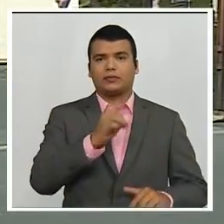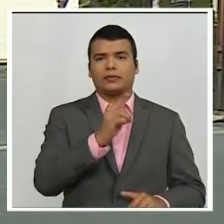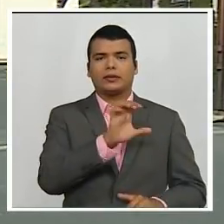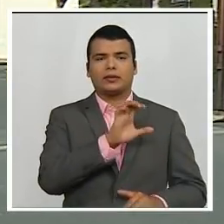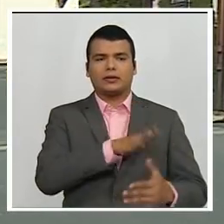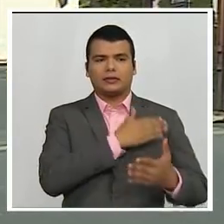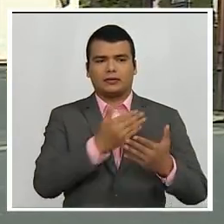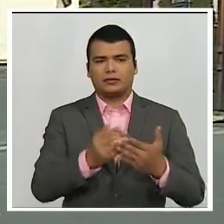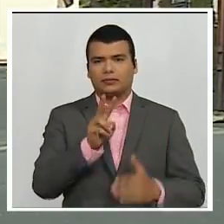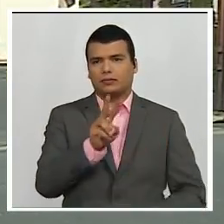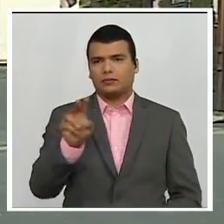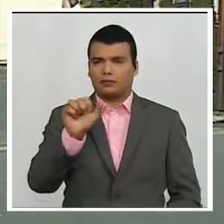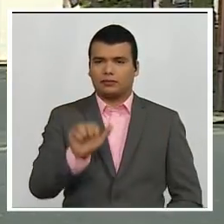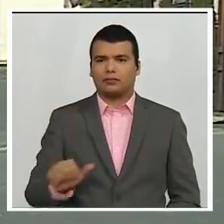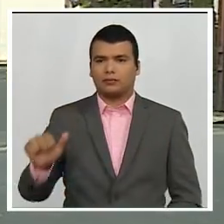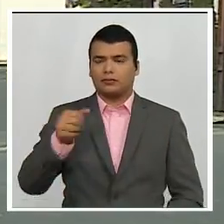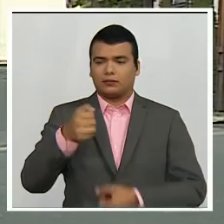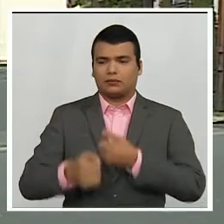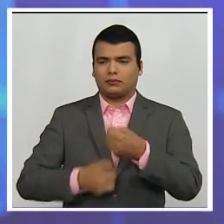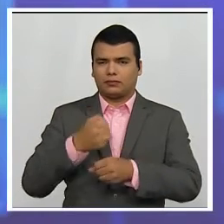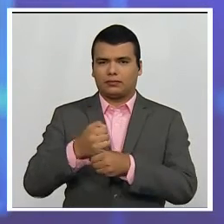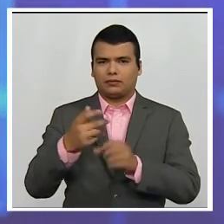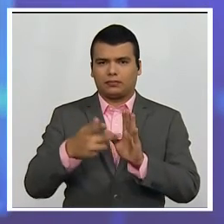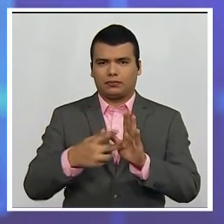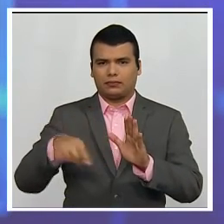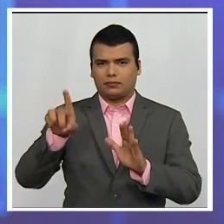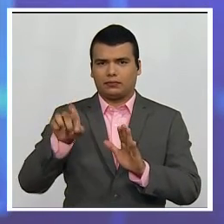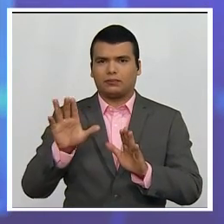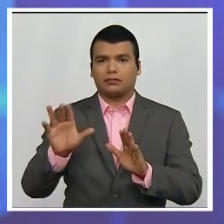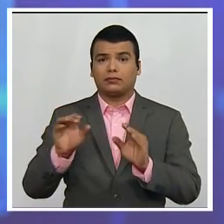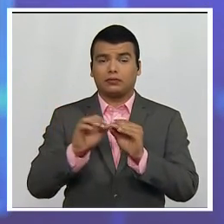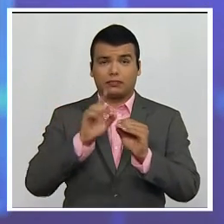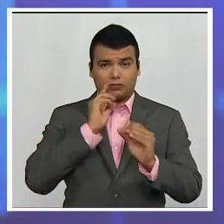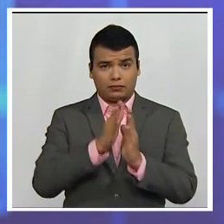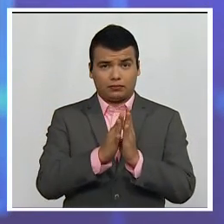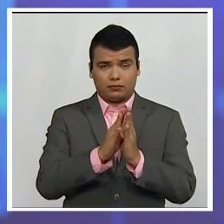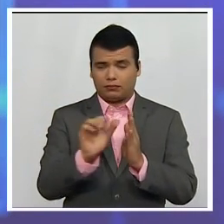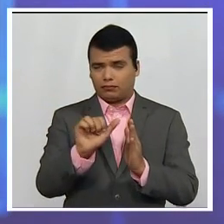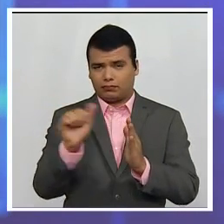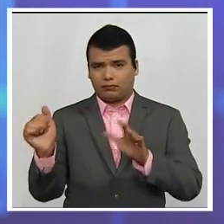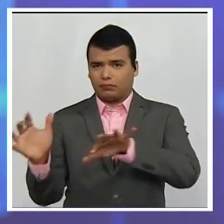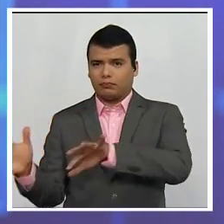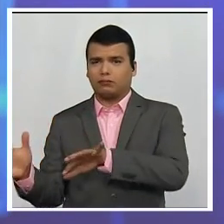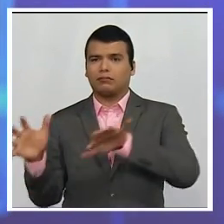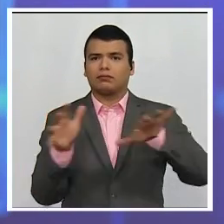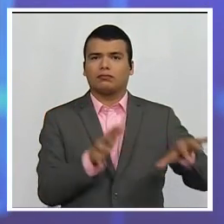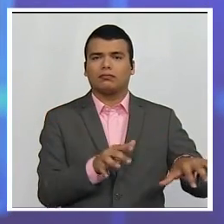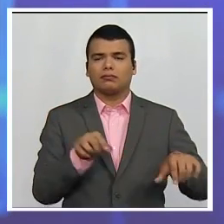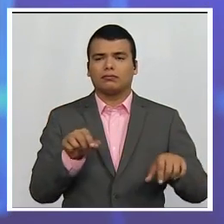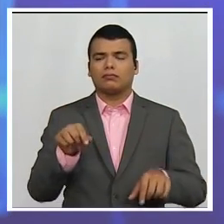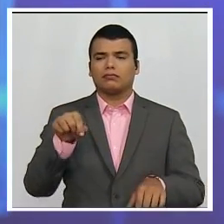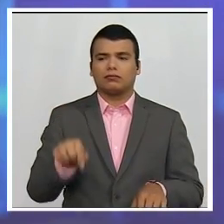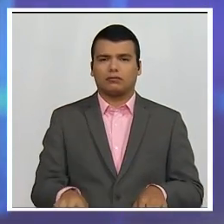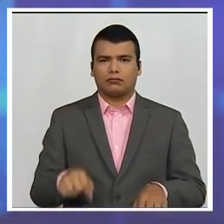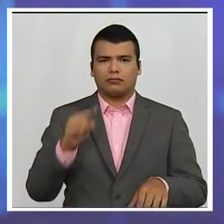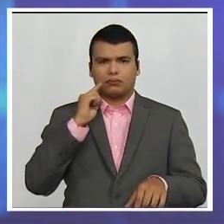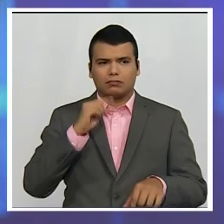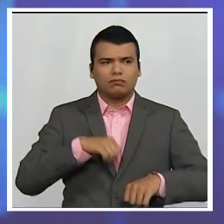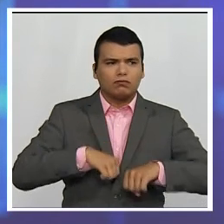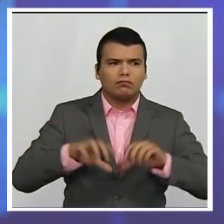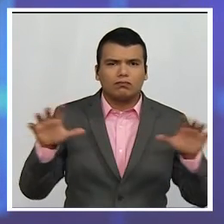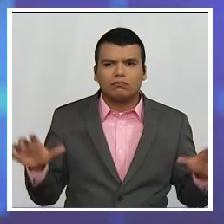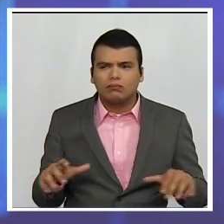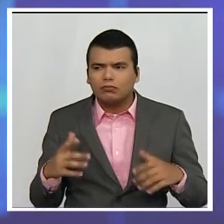de enero y el 22 de agosto de 2016 y vamos con otro orden informativo extenuantes fueron las labores de ubicación